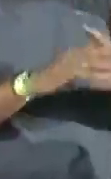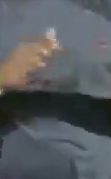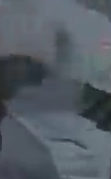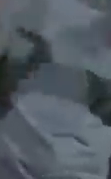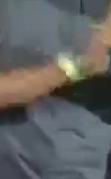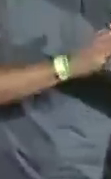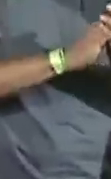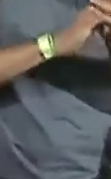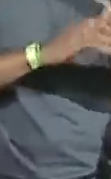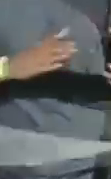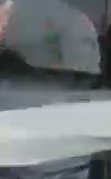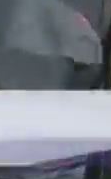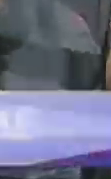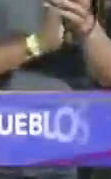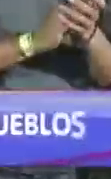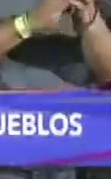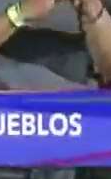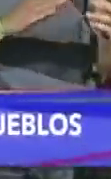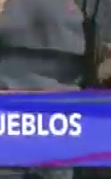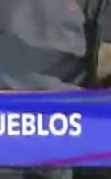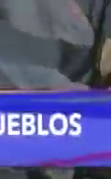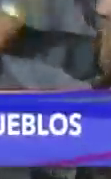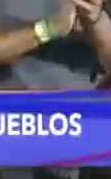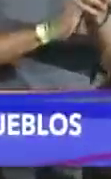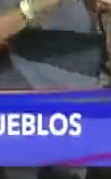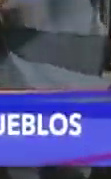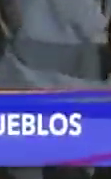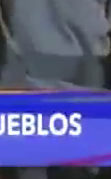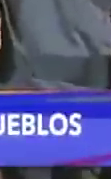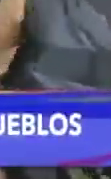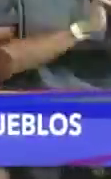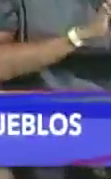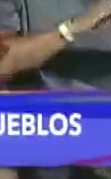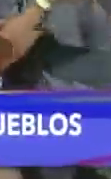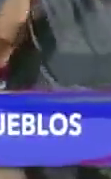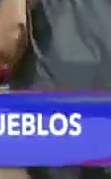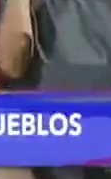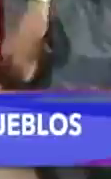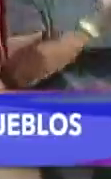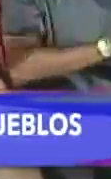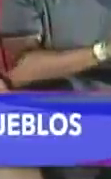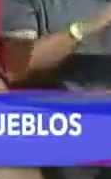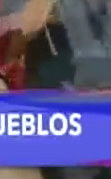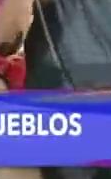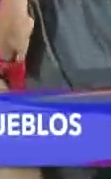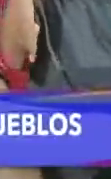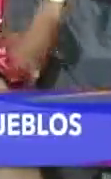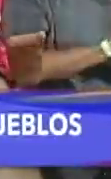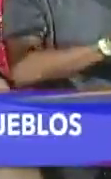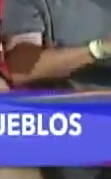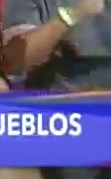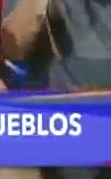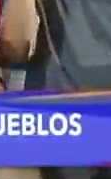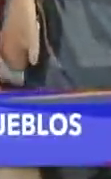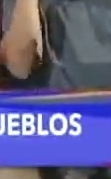tengo más fáciles de calle en bogotá